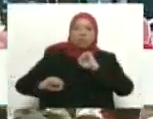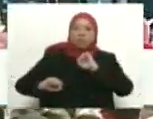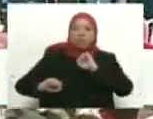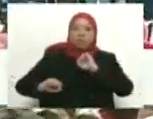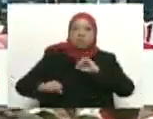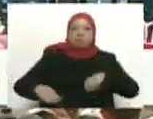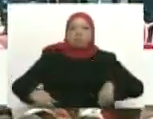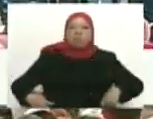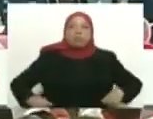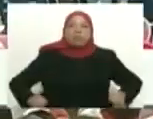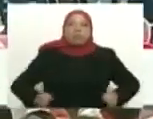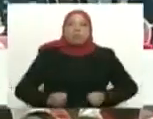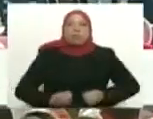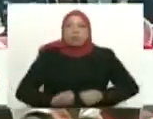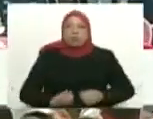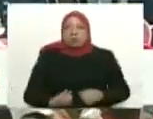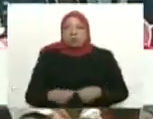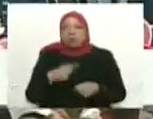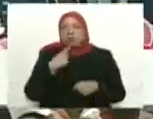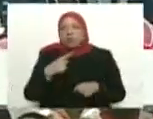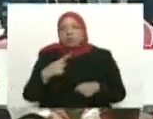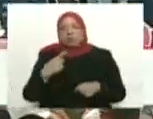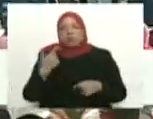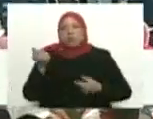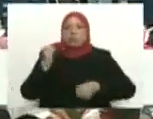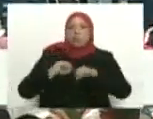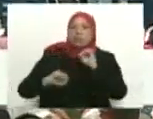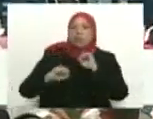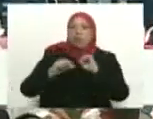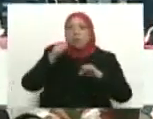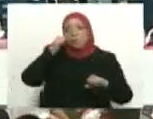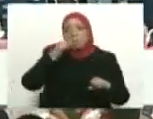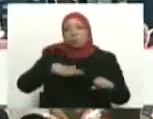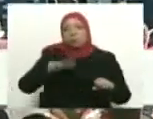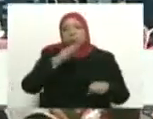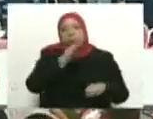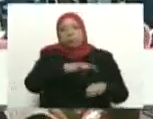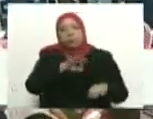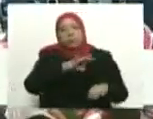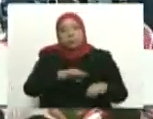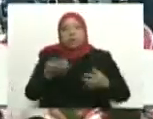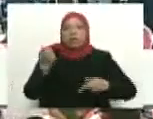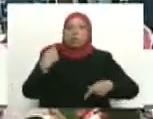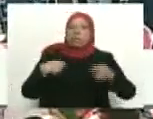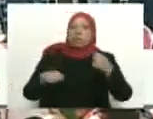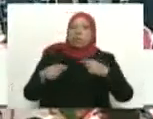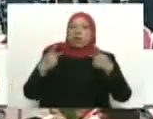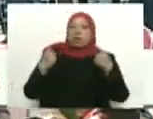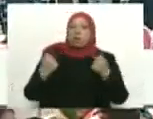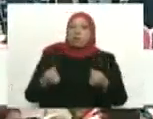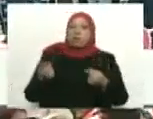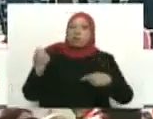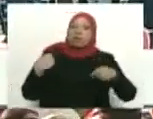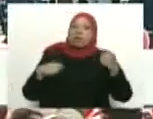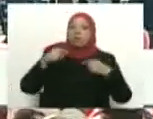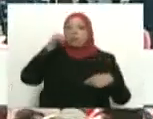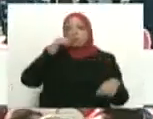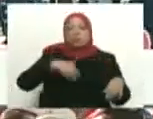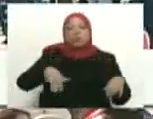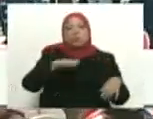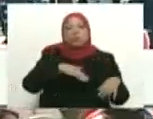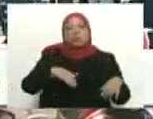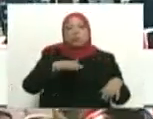Chatarrita anda diciendo que él defiende a los pobres. Que la otra señora lo que hace es defender a los ricos y él es el defensor de los pobres.